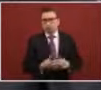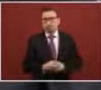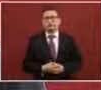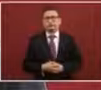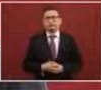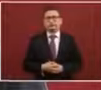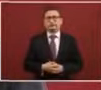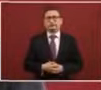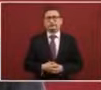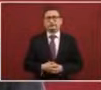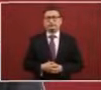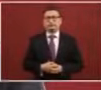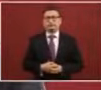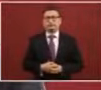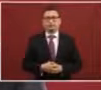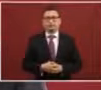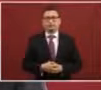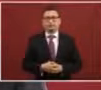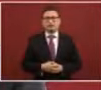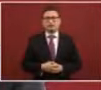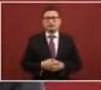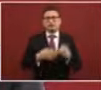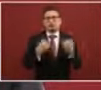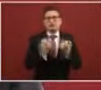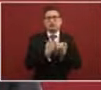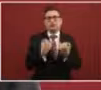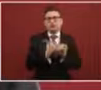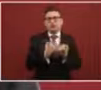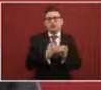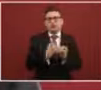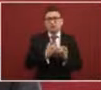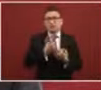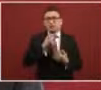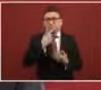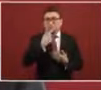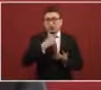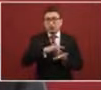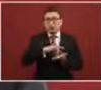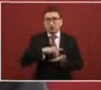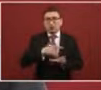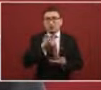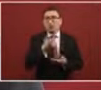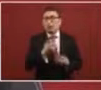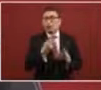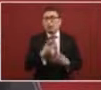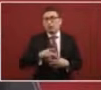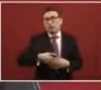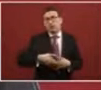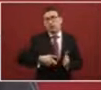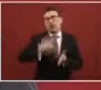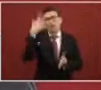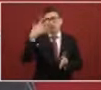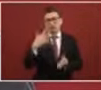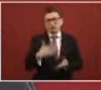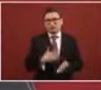había sobreprecio en la compra de medicamentos y